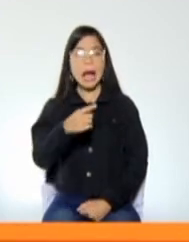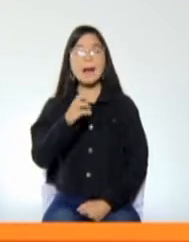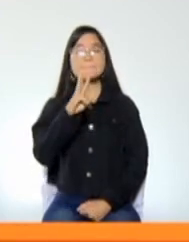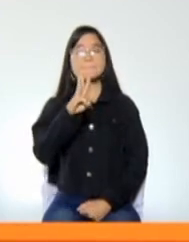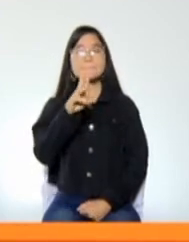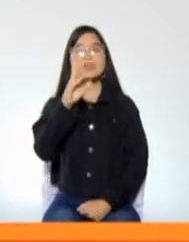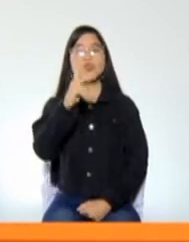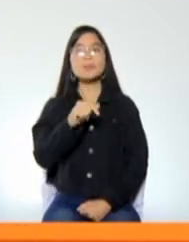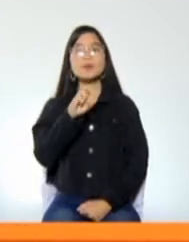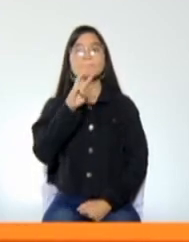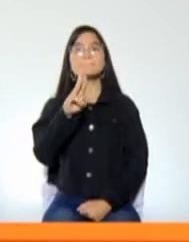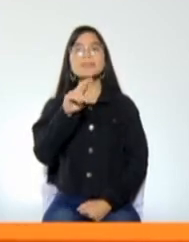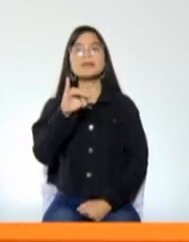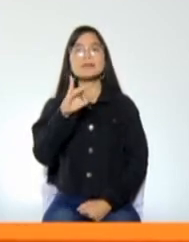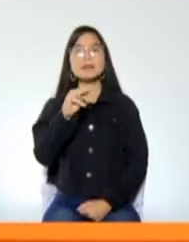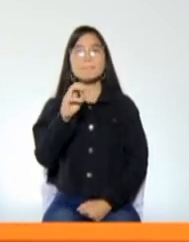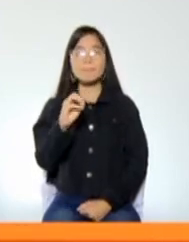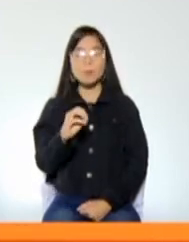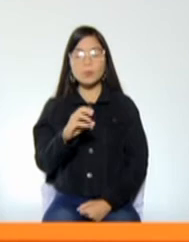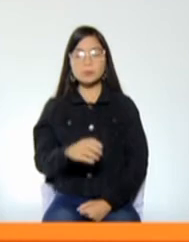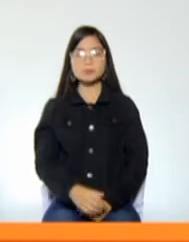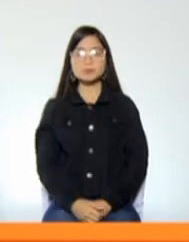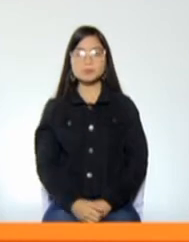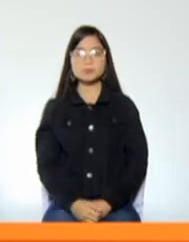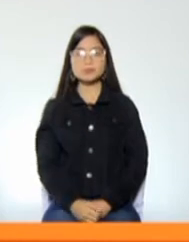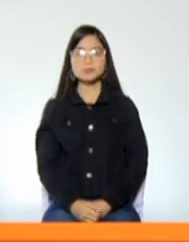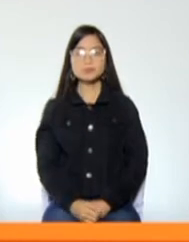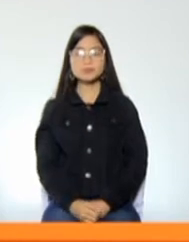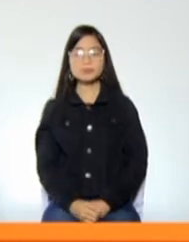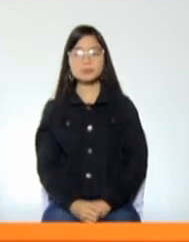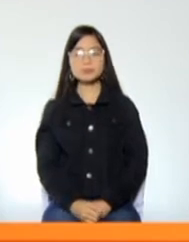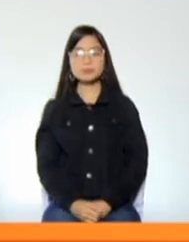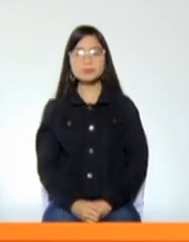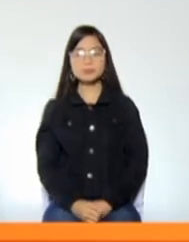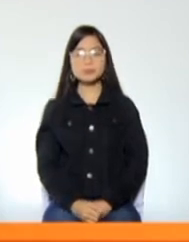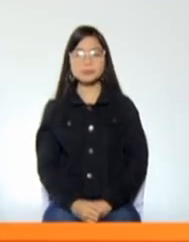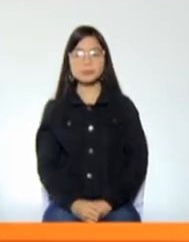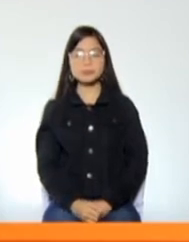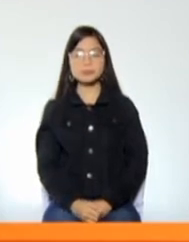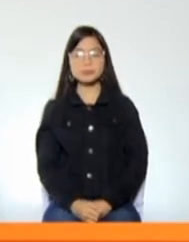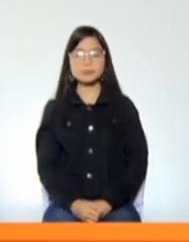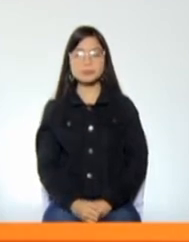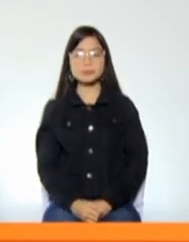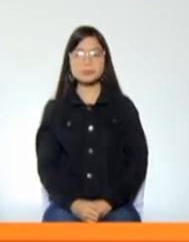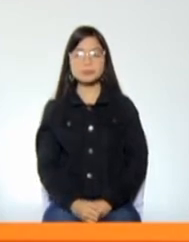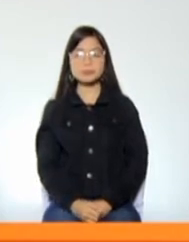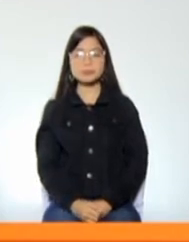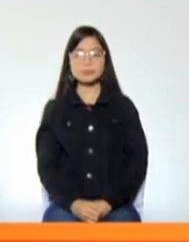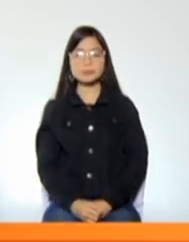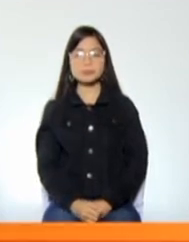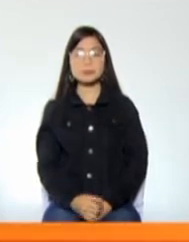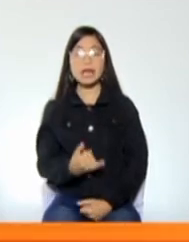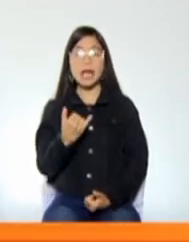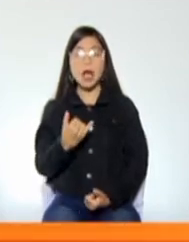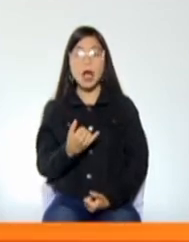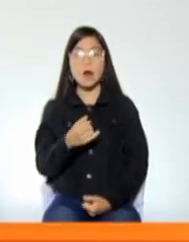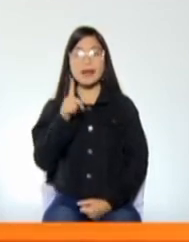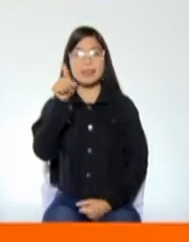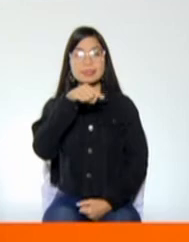primo. Lo dejamos en blanco. Ahora vamos a tachar todos los múltiplos de 2.